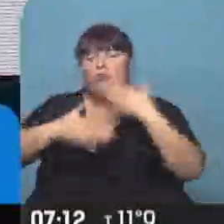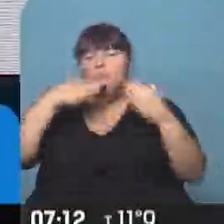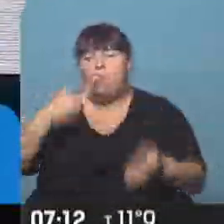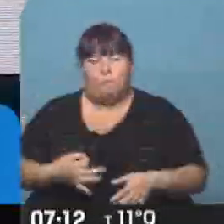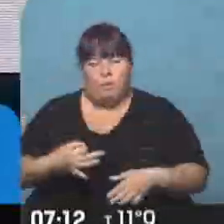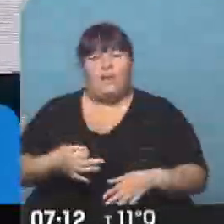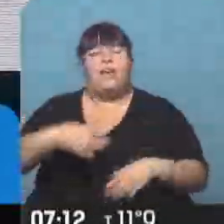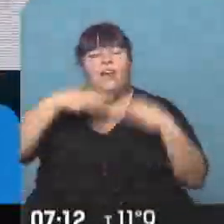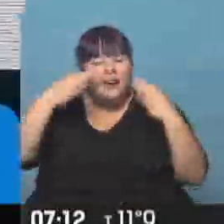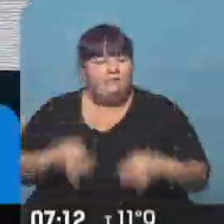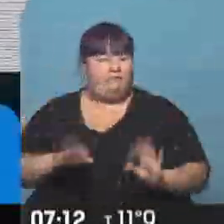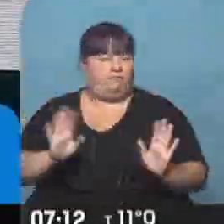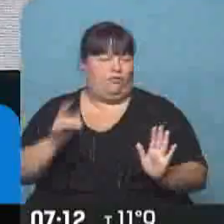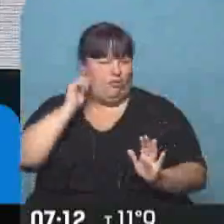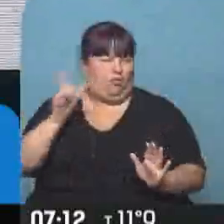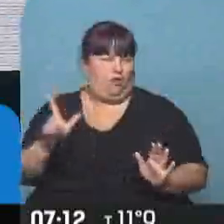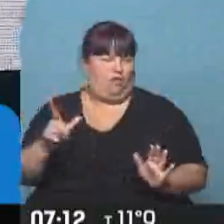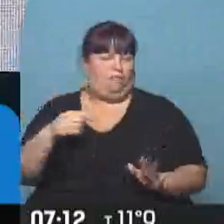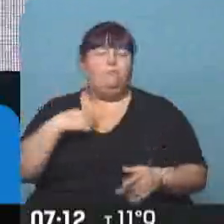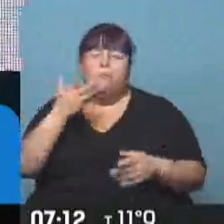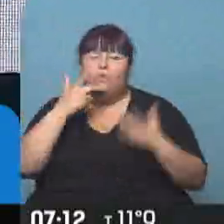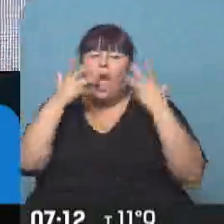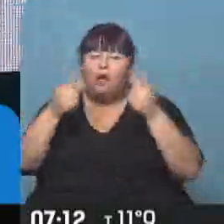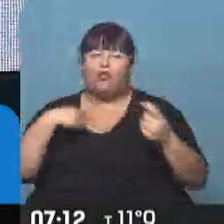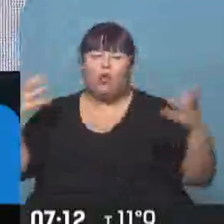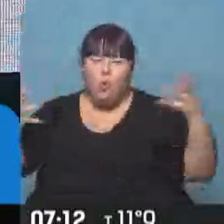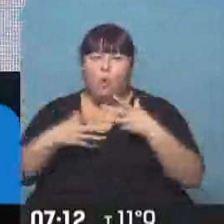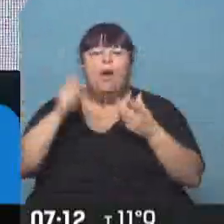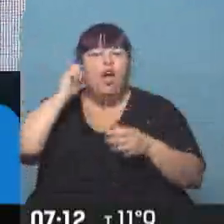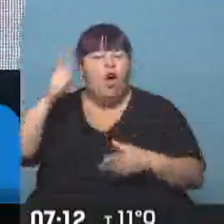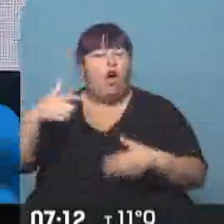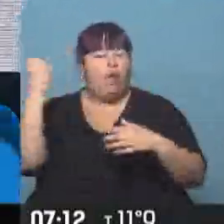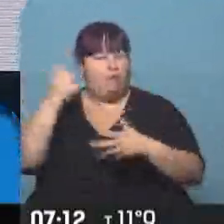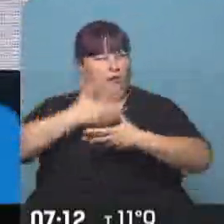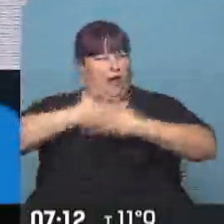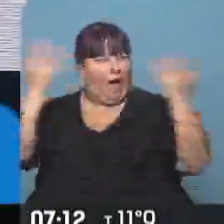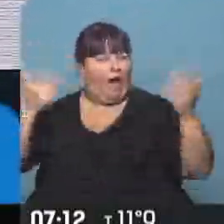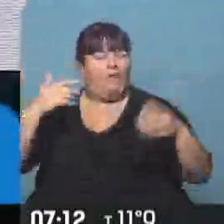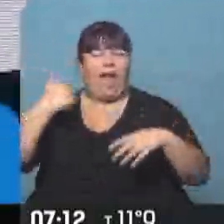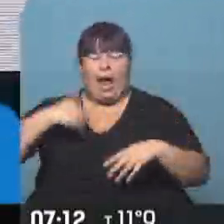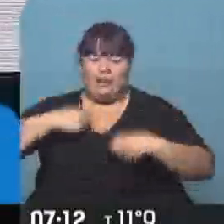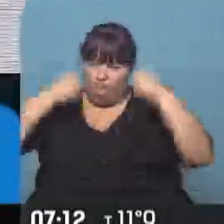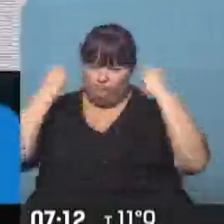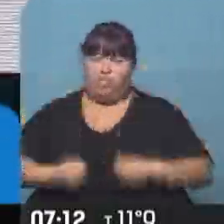cabo, hacerlos realidad. Queremos ayudarnos entre todos para lograr algo grande, un país